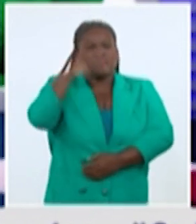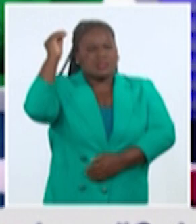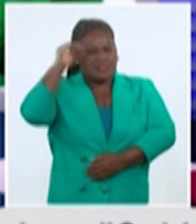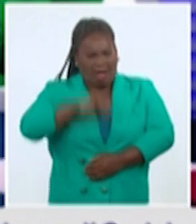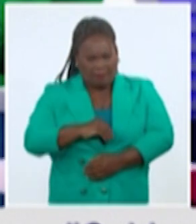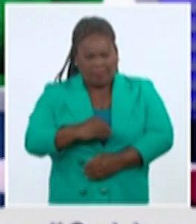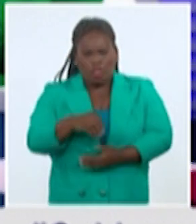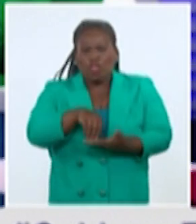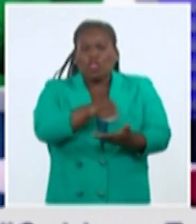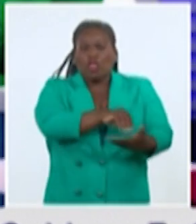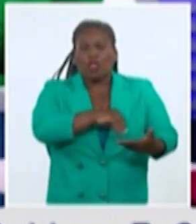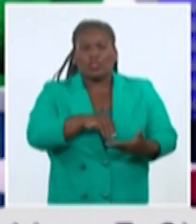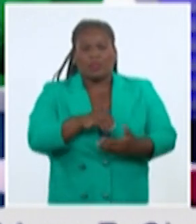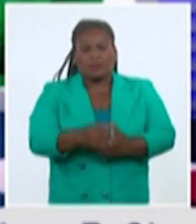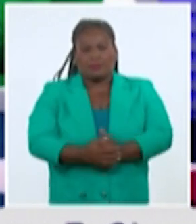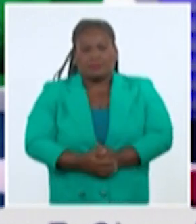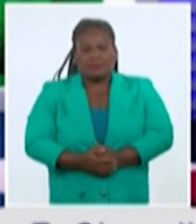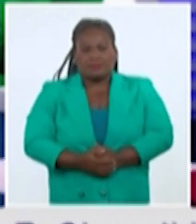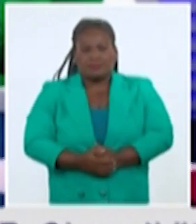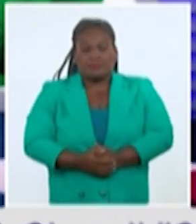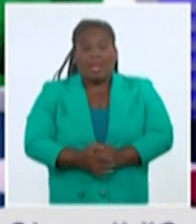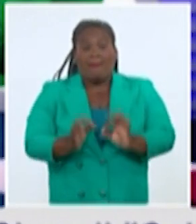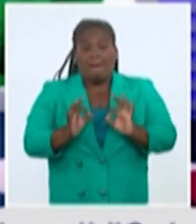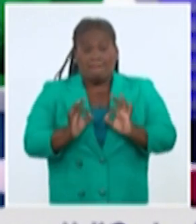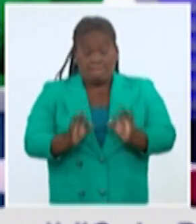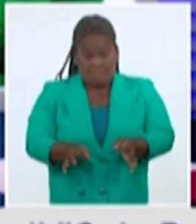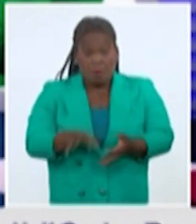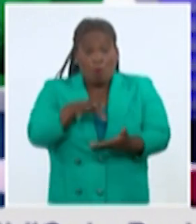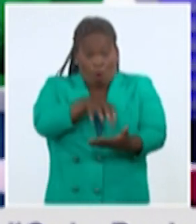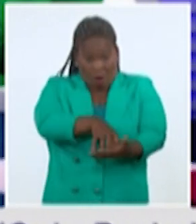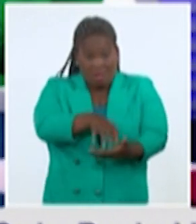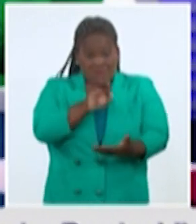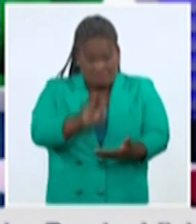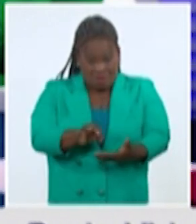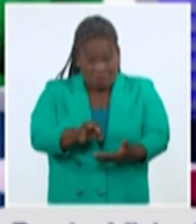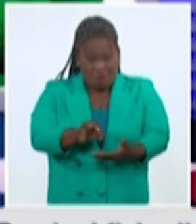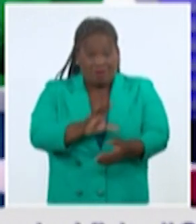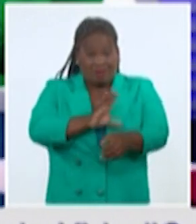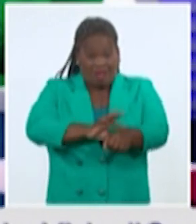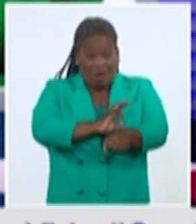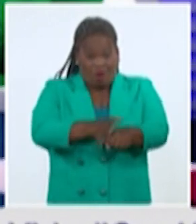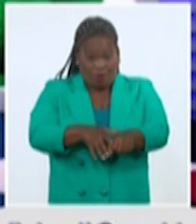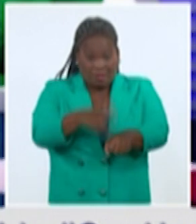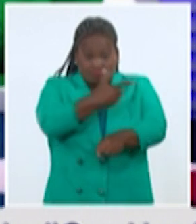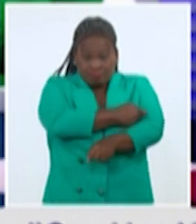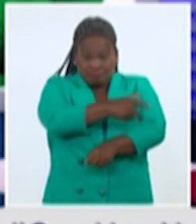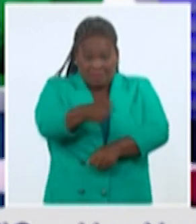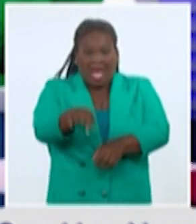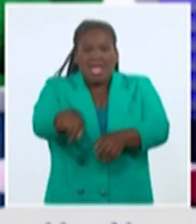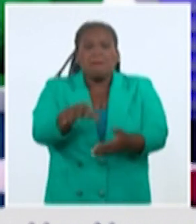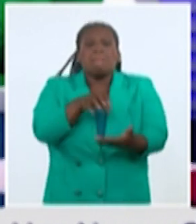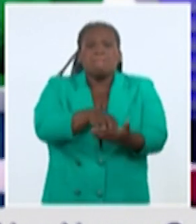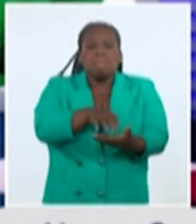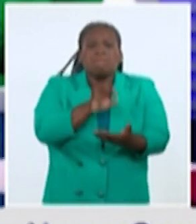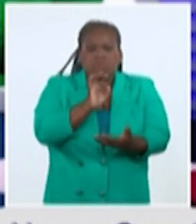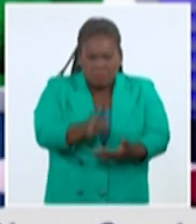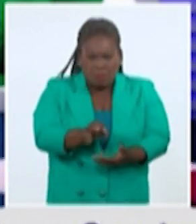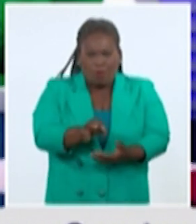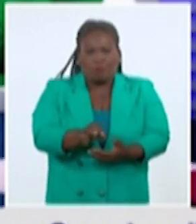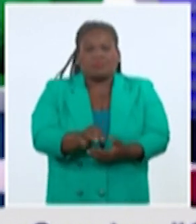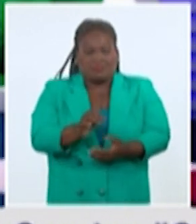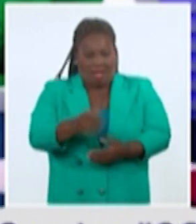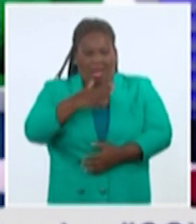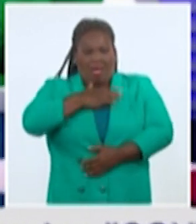el SARS-CoV-2. Este mismo va a ser el mismo escenario donde vamos a estar aplicando la vacuna antigripal. Pues entonces con esto